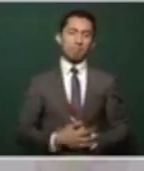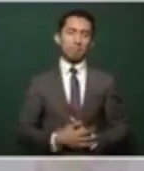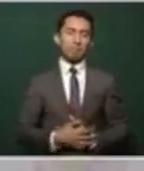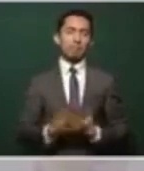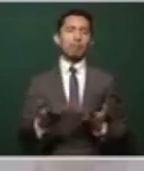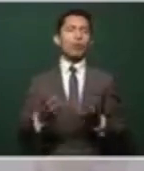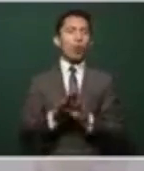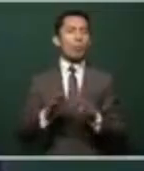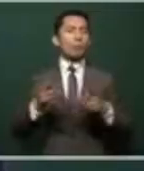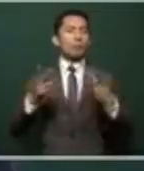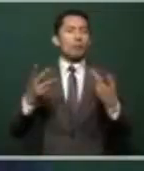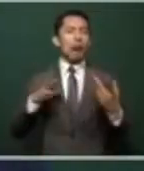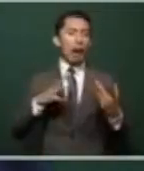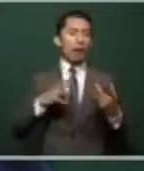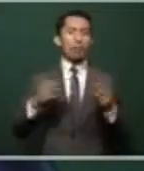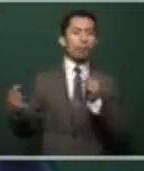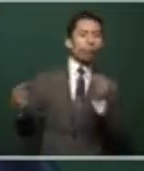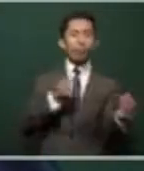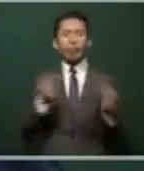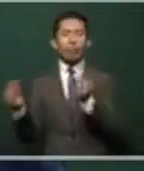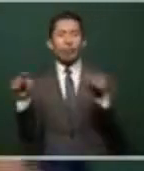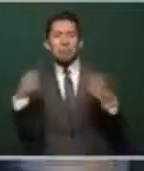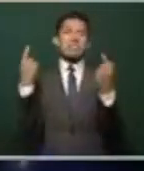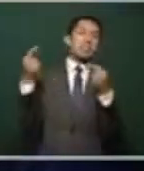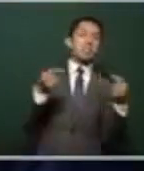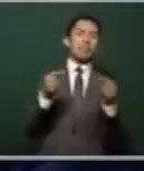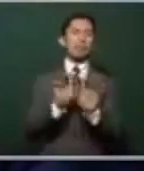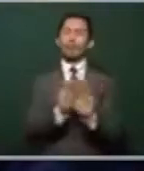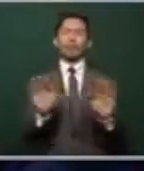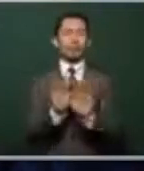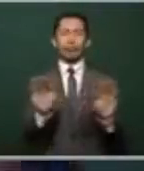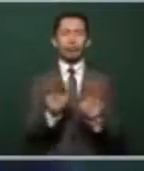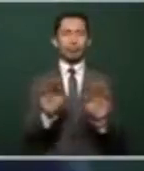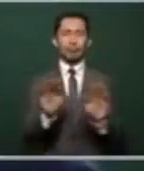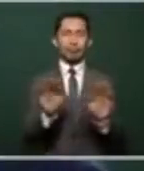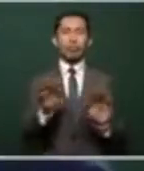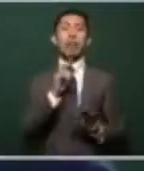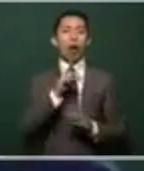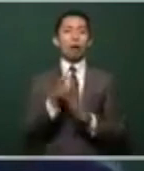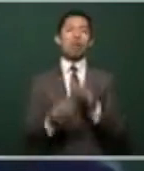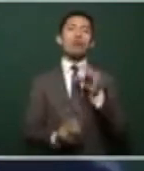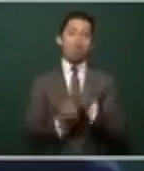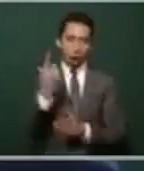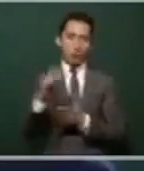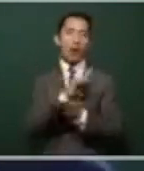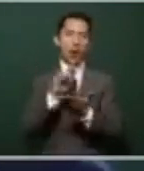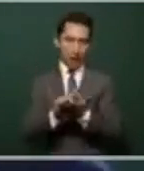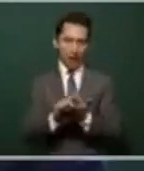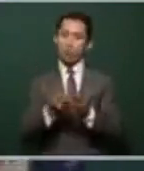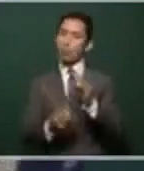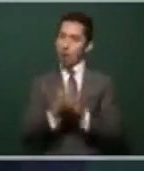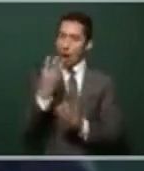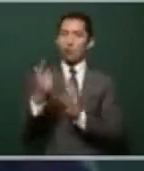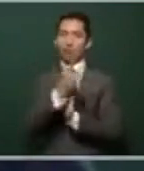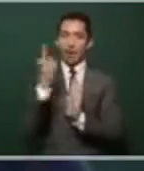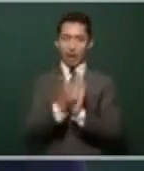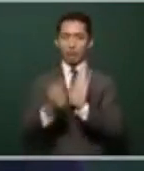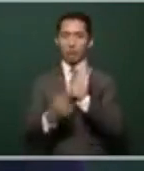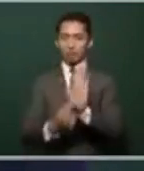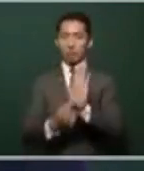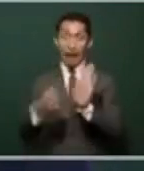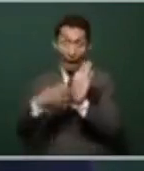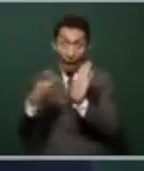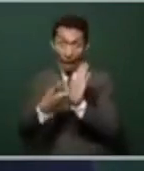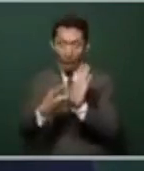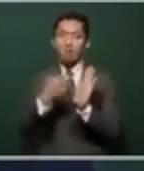pues las diferencias y nada más con nuevas reglas vamos todos a